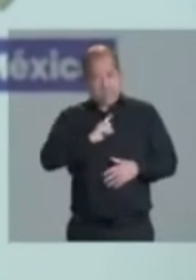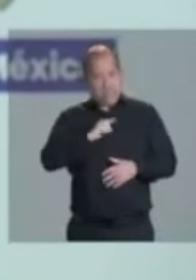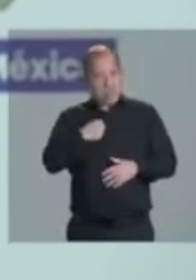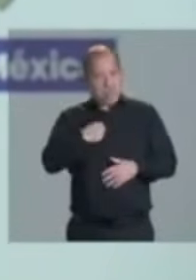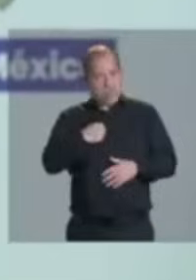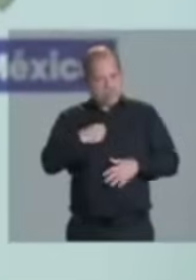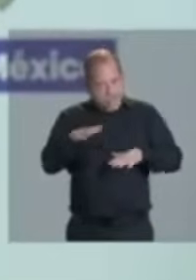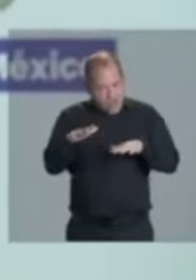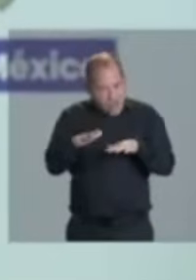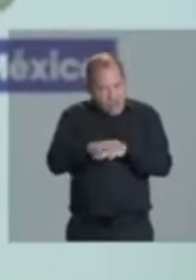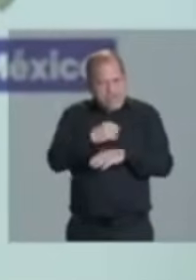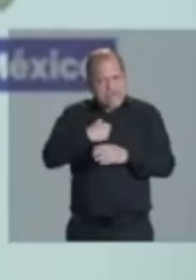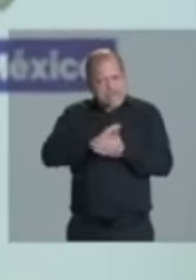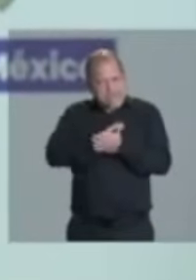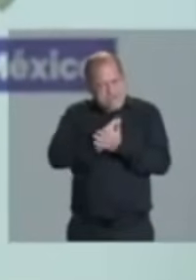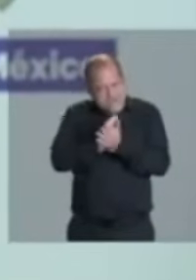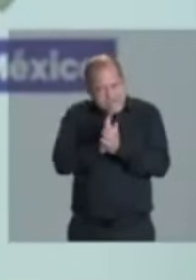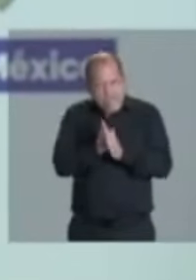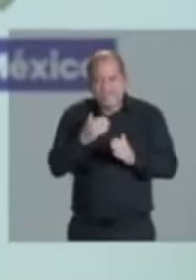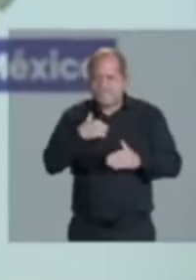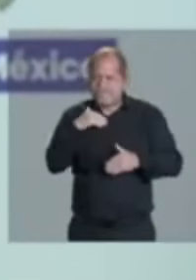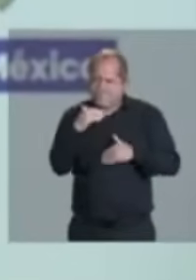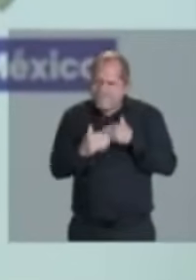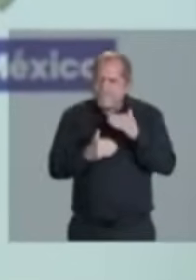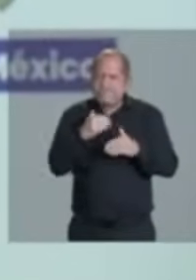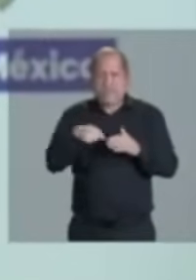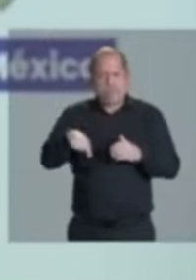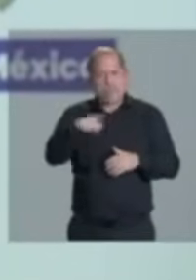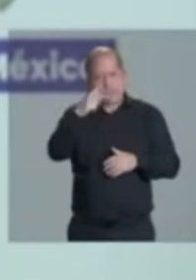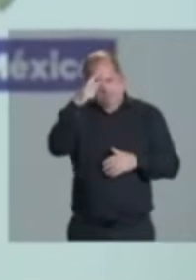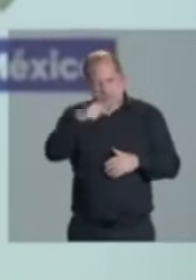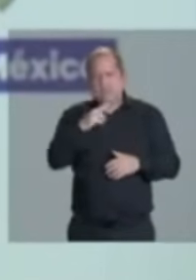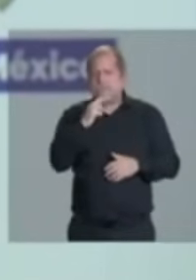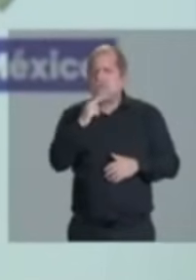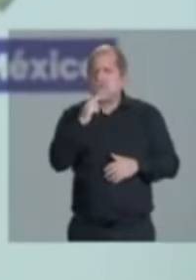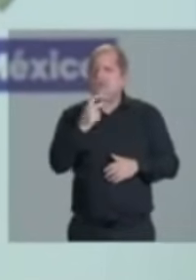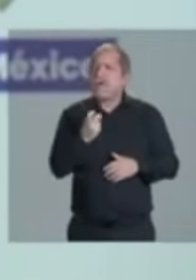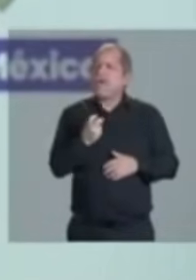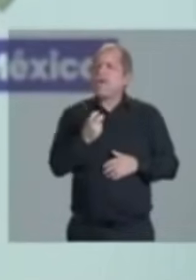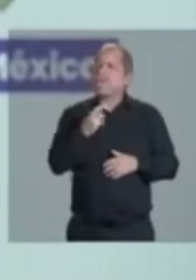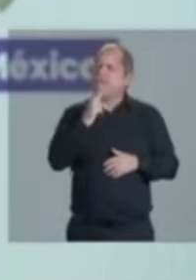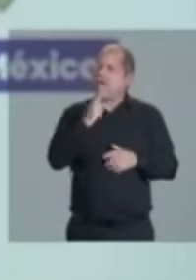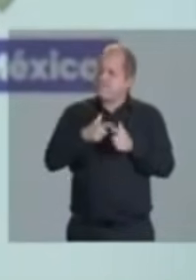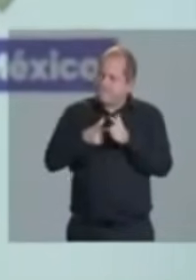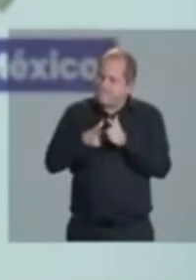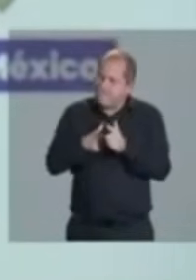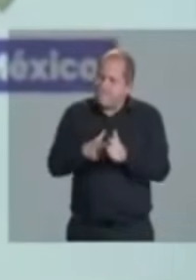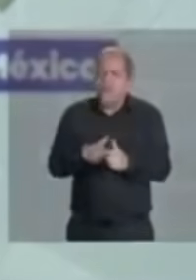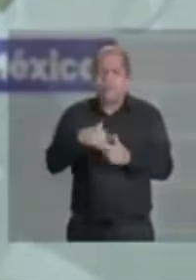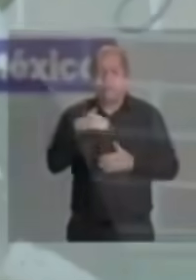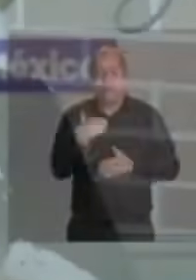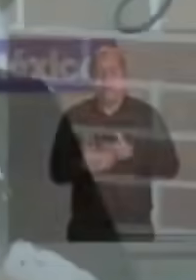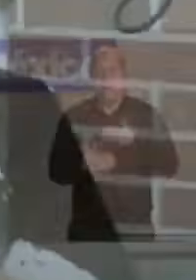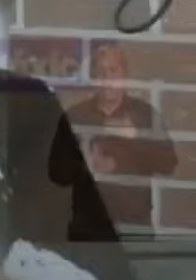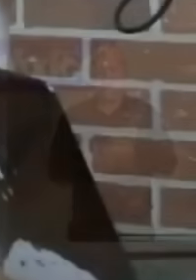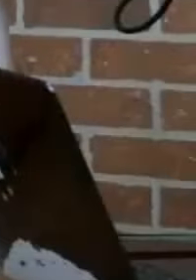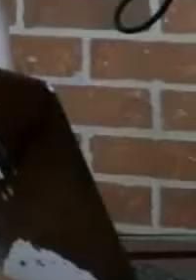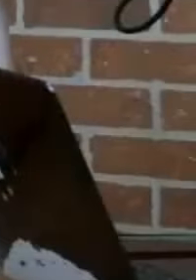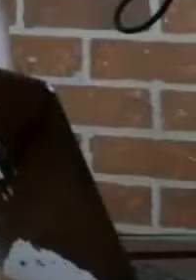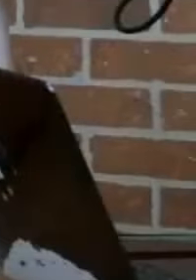pueblo de México y por eso vamos a continuar con la transformación y avanzar con la transformación.